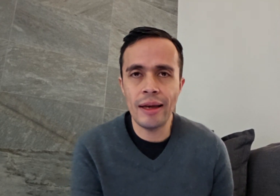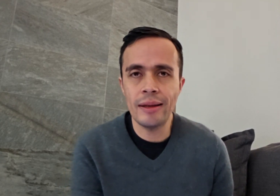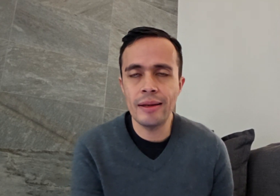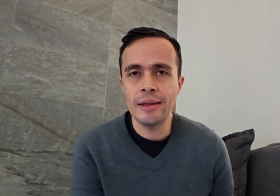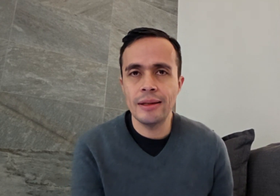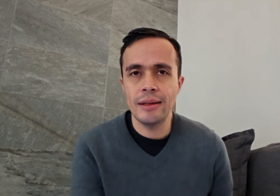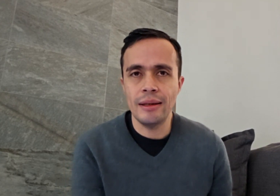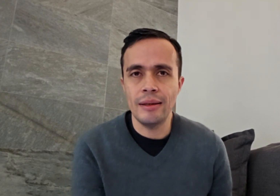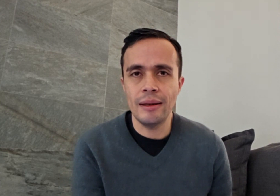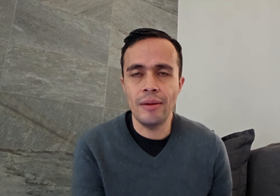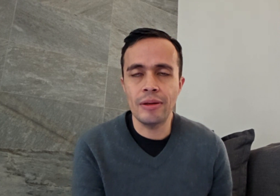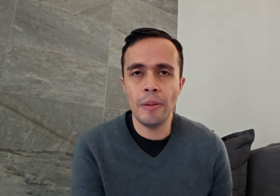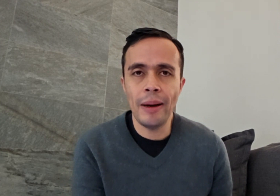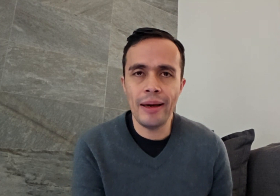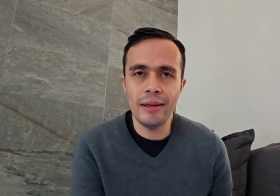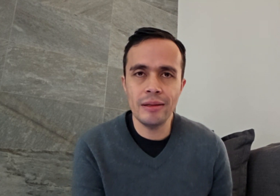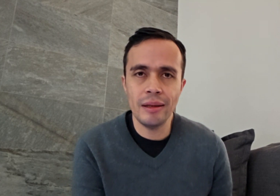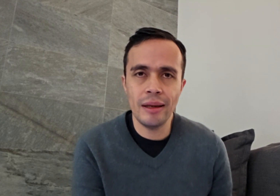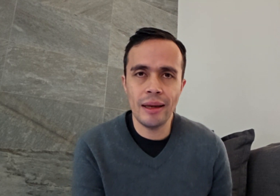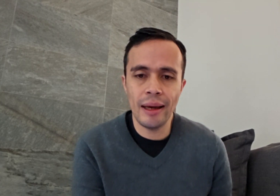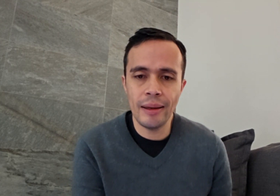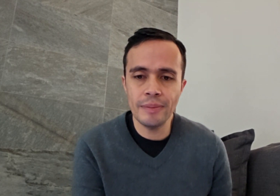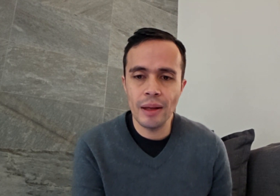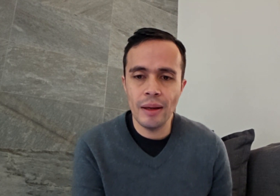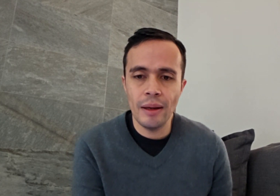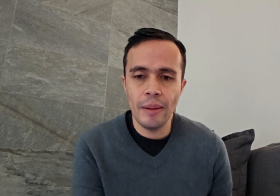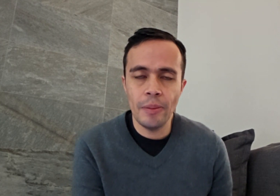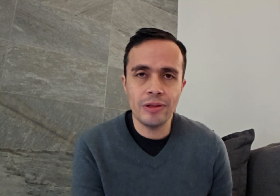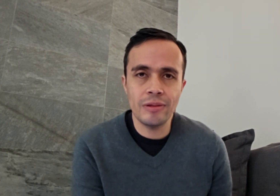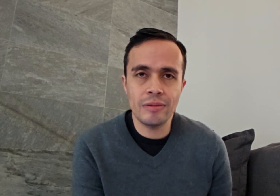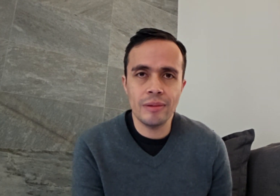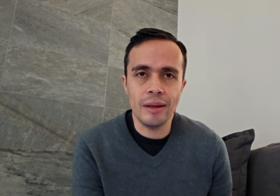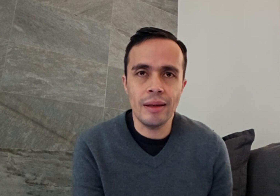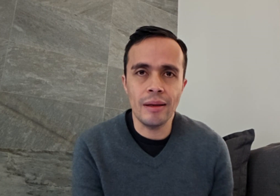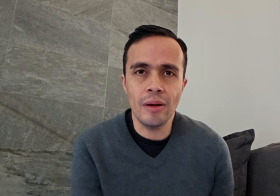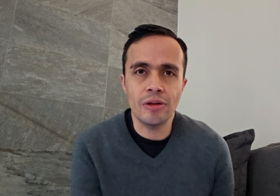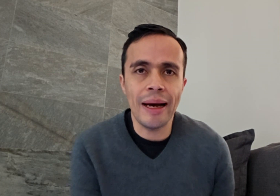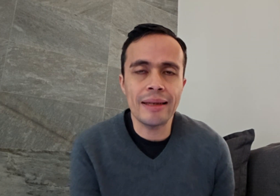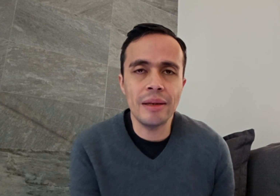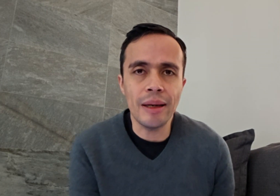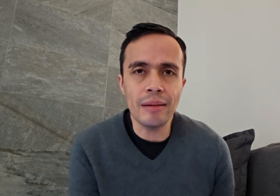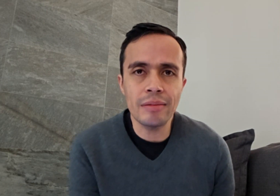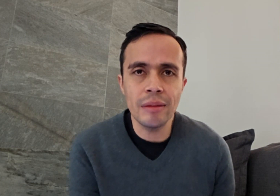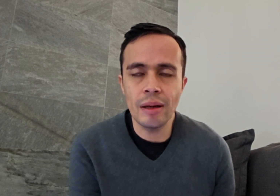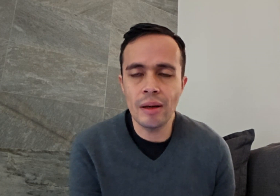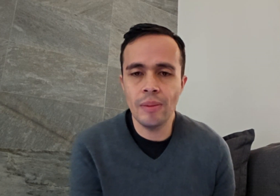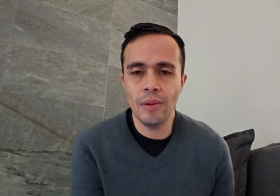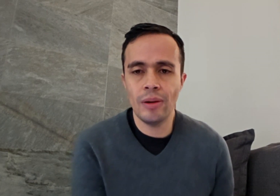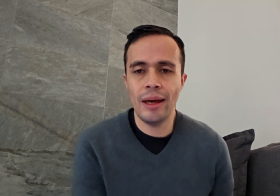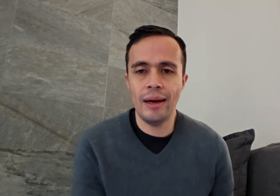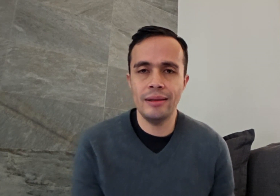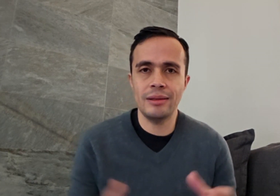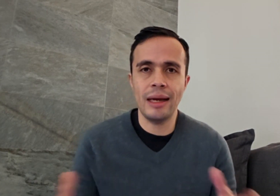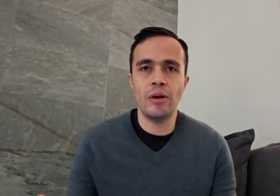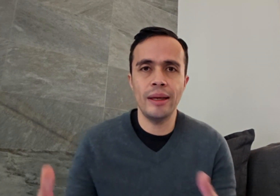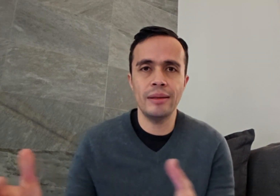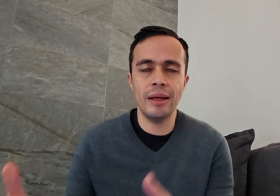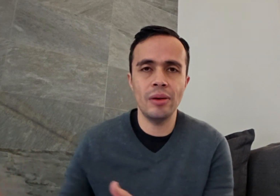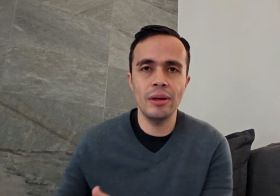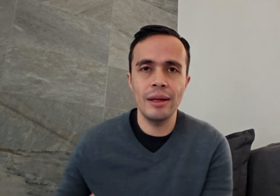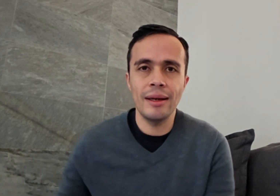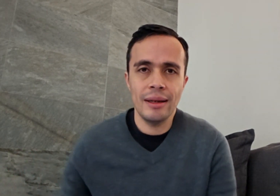de USAID en nuestro país y que los va a exhibir como quienes